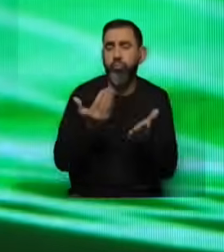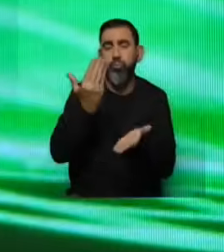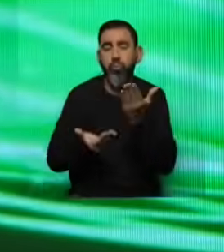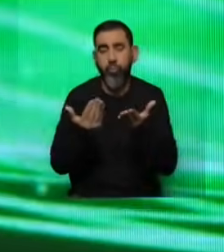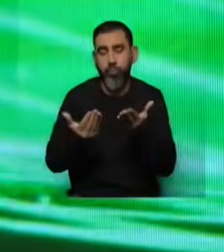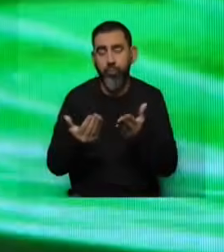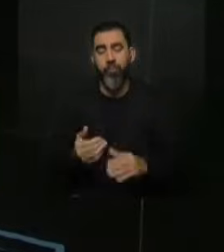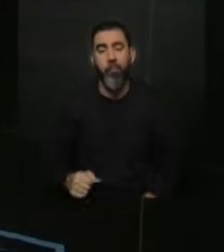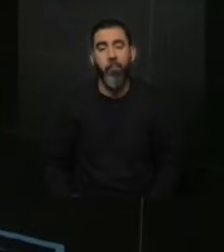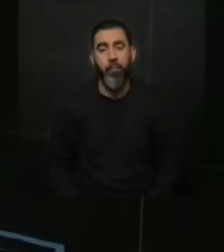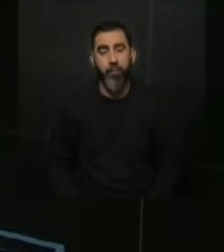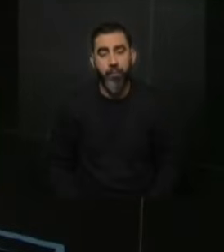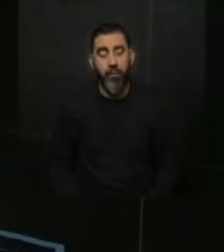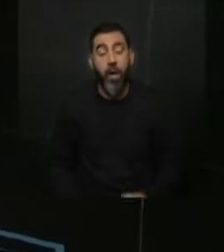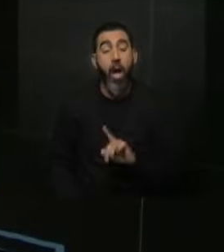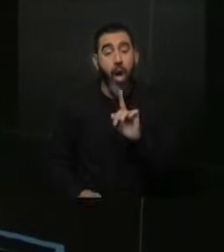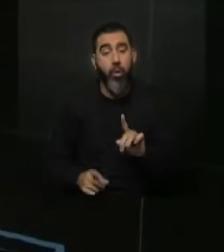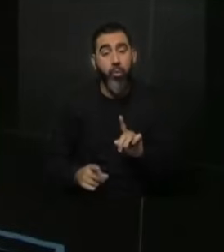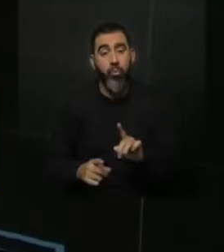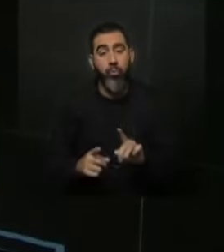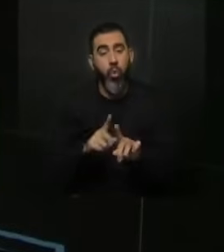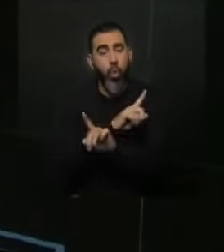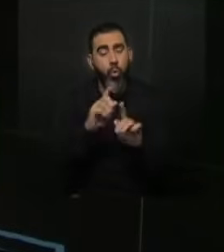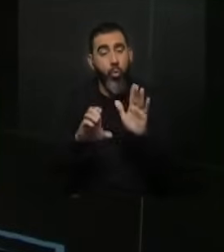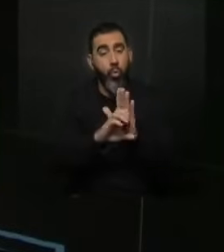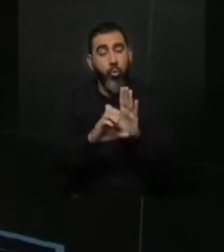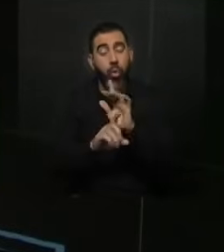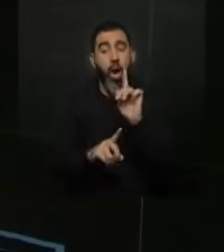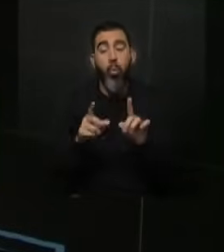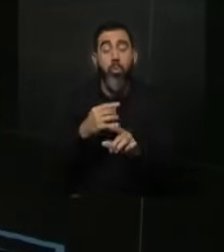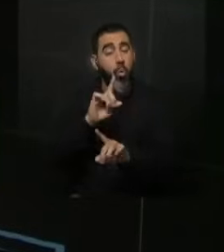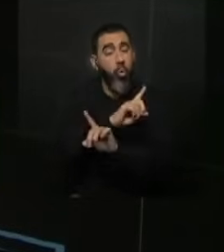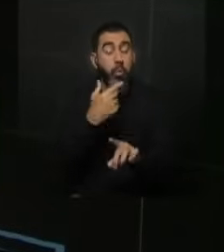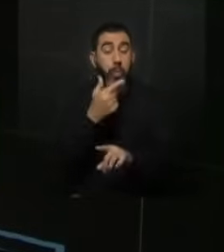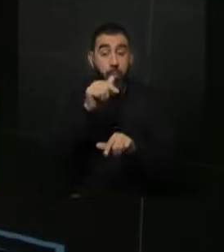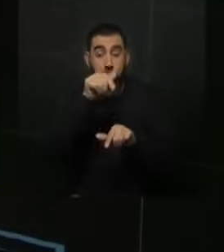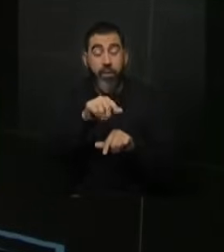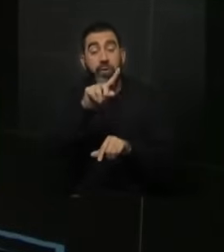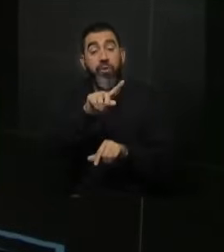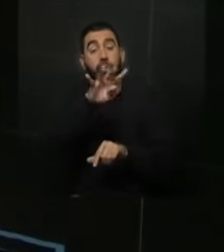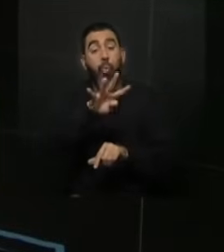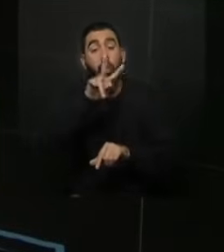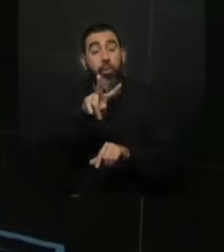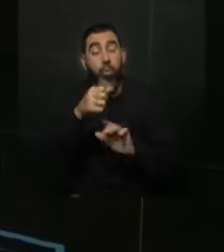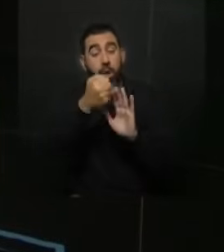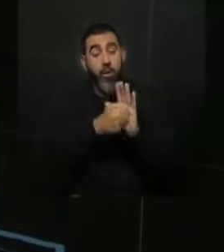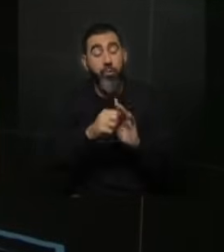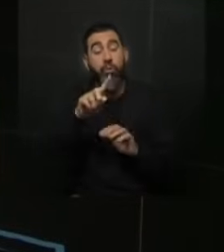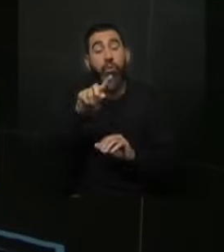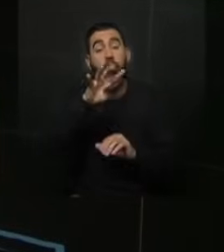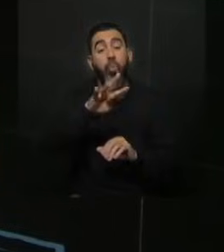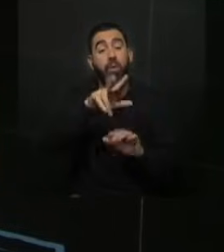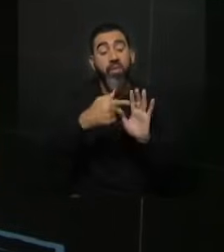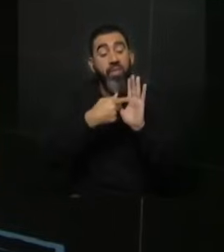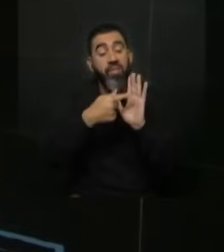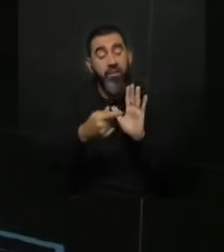varios de los artículos algunos fueron declarados inconstitucionales otros no como es el ejemplo del 142 y el 143 que habla